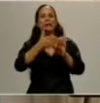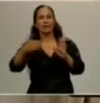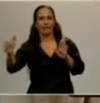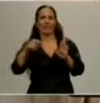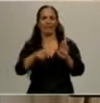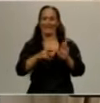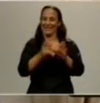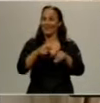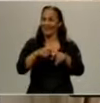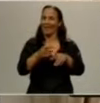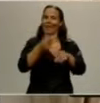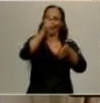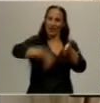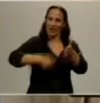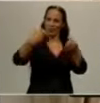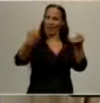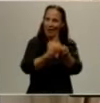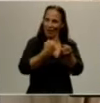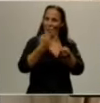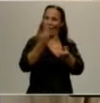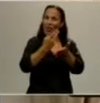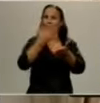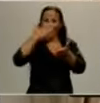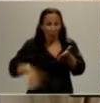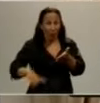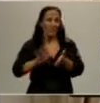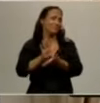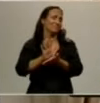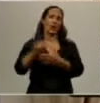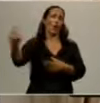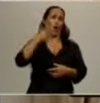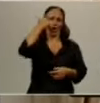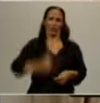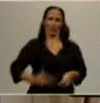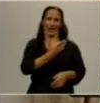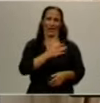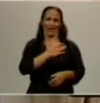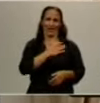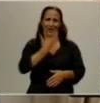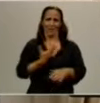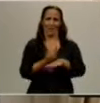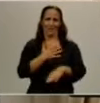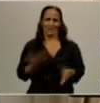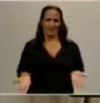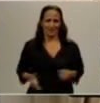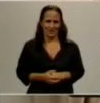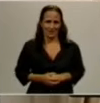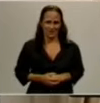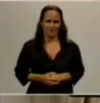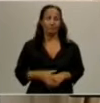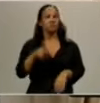del memorándum de entendimiento contra esta presidenta. Y la verdad que esto se comenzó a hacer desde